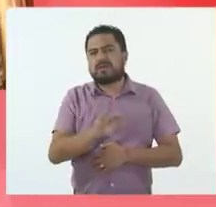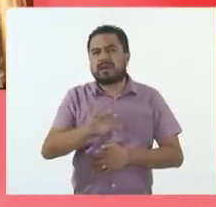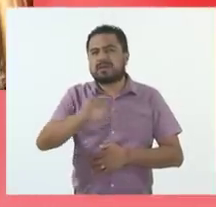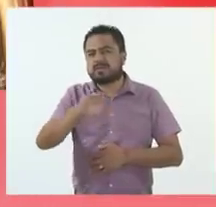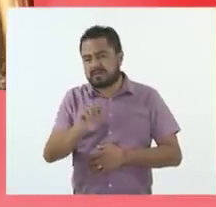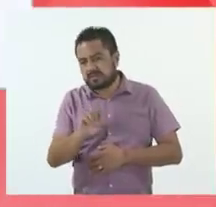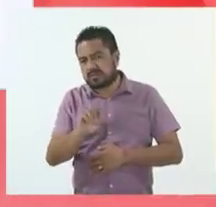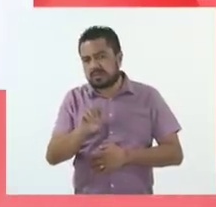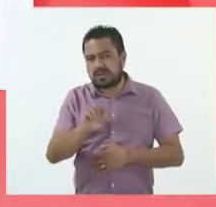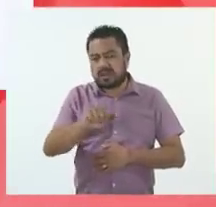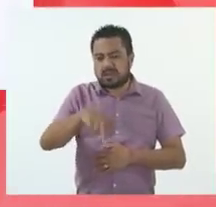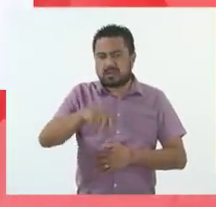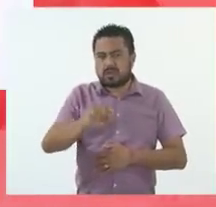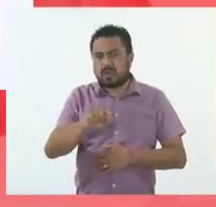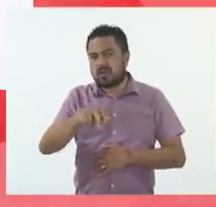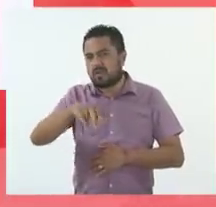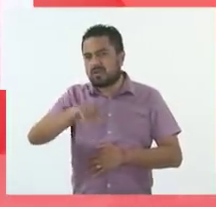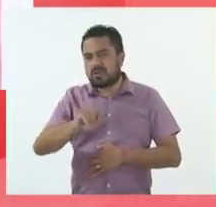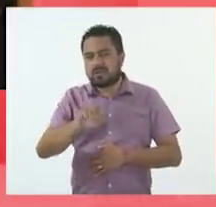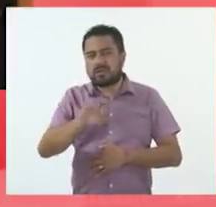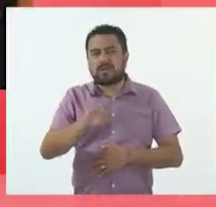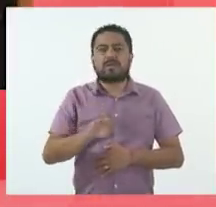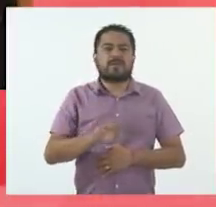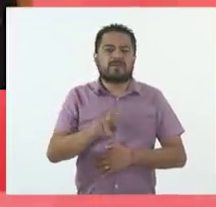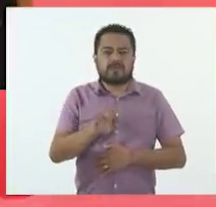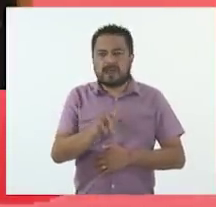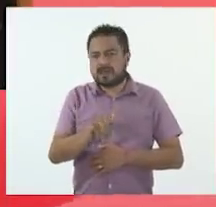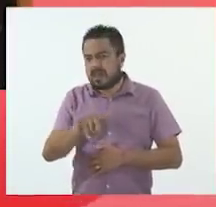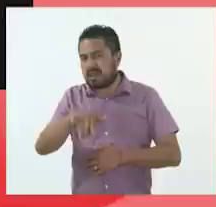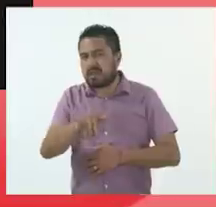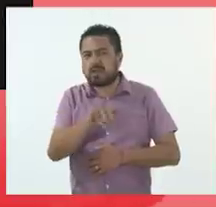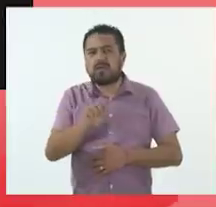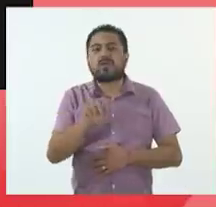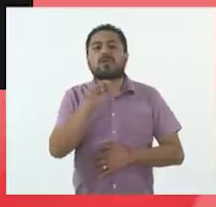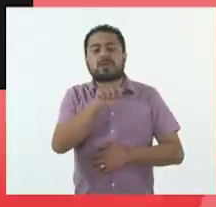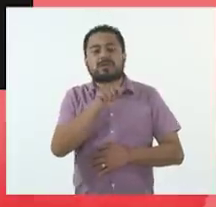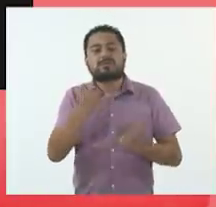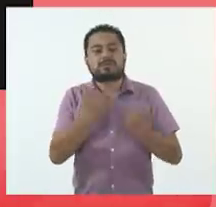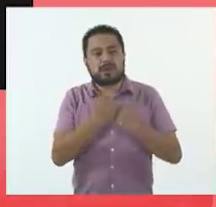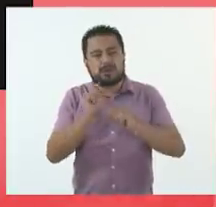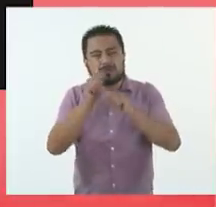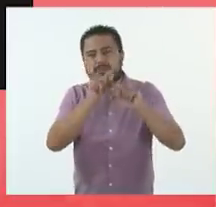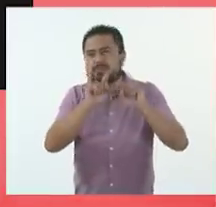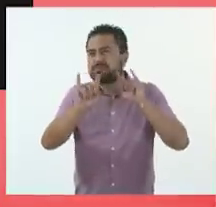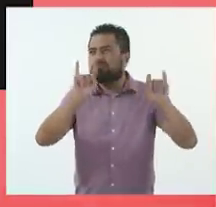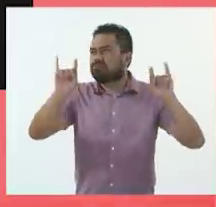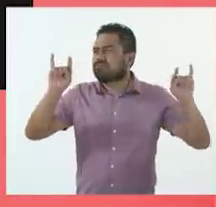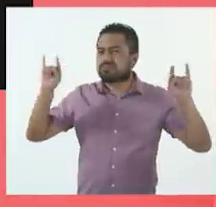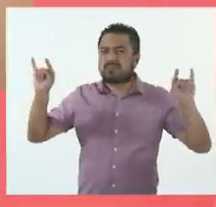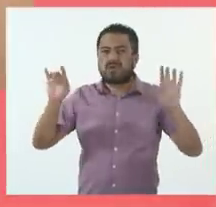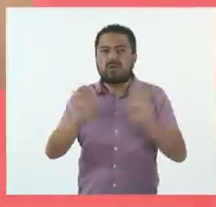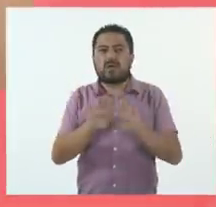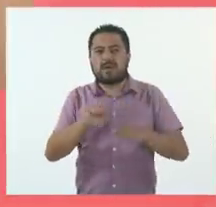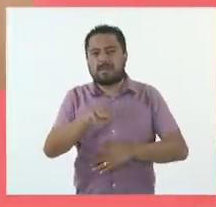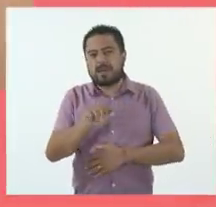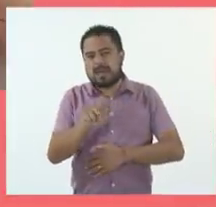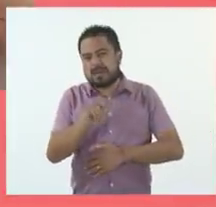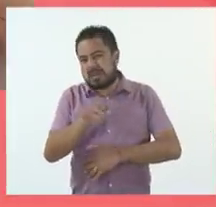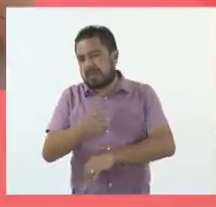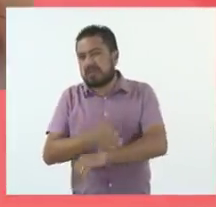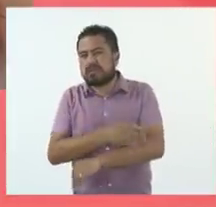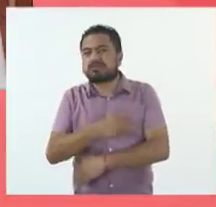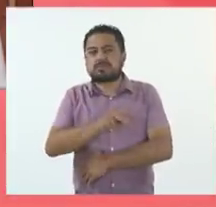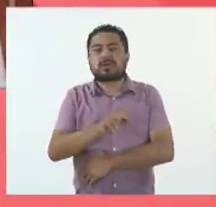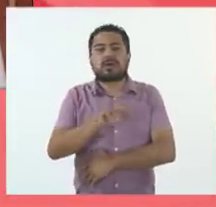Antonio Vallejo. En la colección también destacan las piezas que pertenecen al manierismo. En este